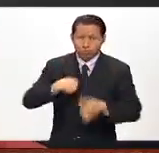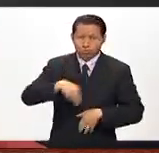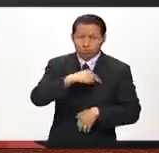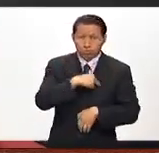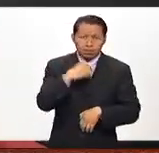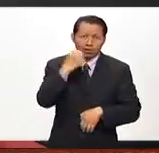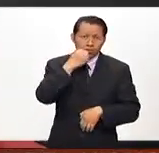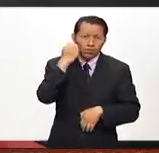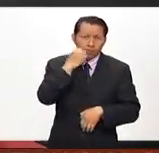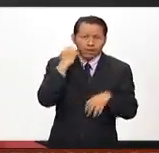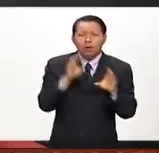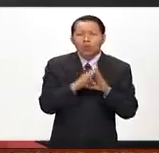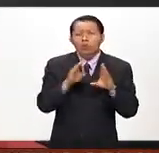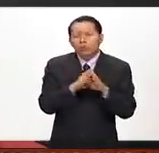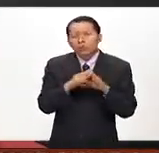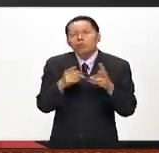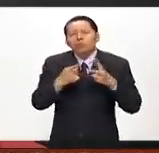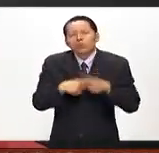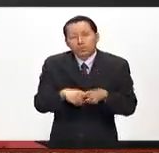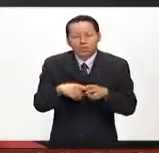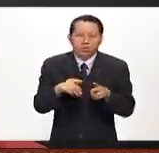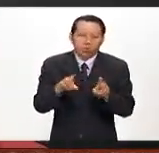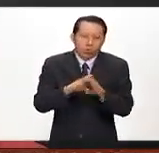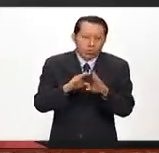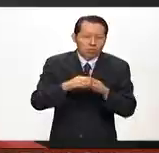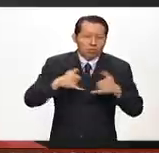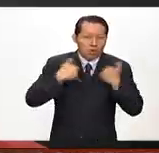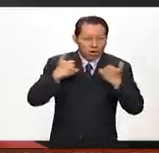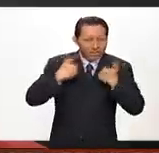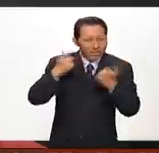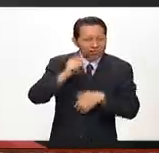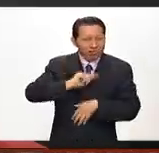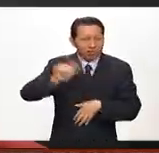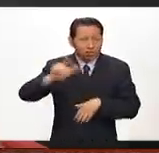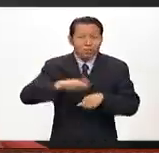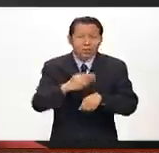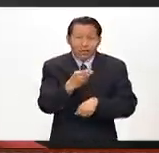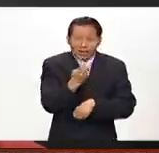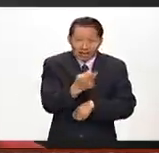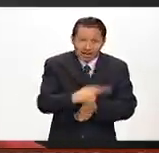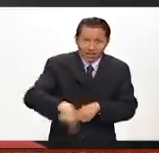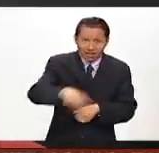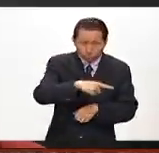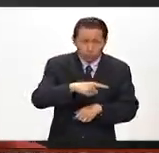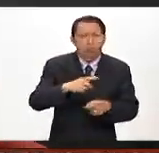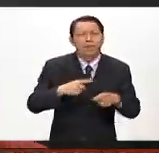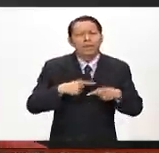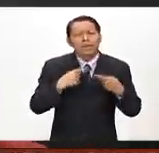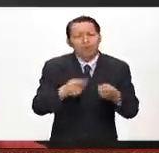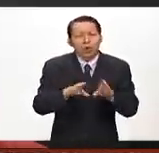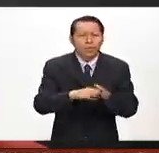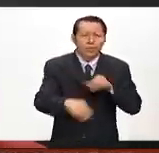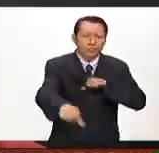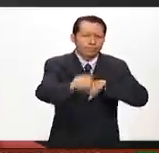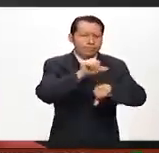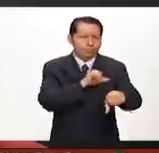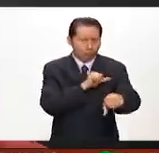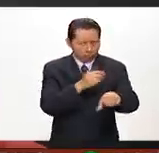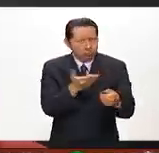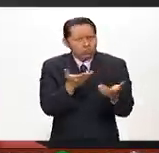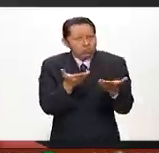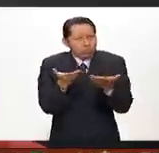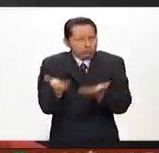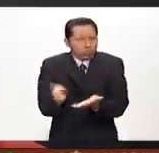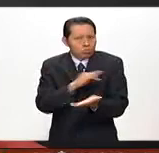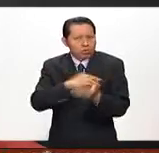educativa también somos un semillero de talentos. Claro. Al final del día ellos son los que, pues nosotros les vamos a dejar la silla y ellos son los que van a